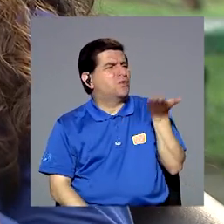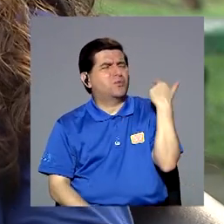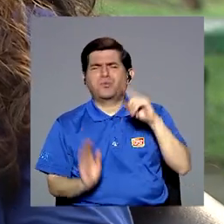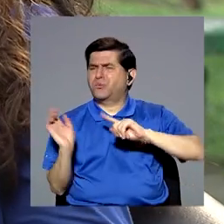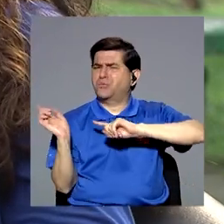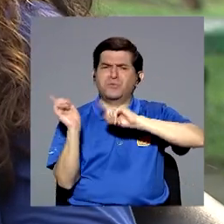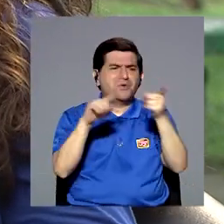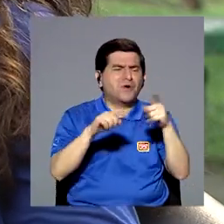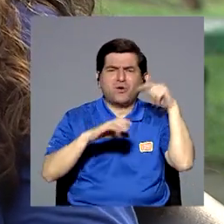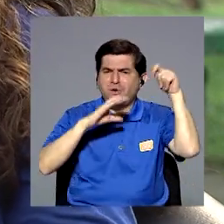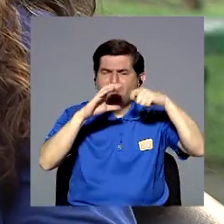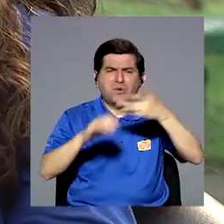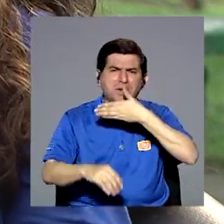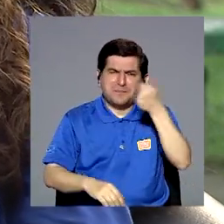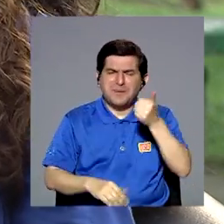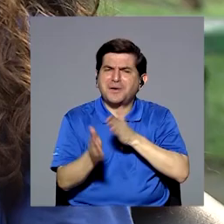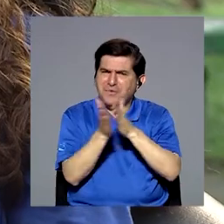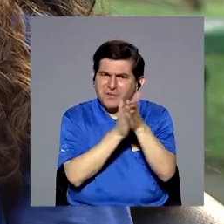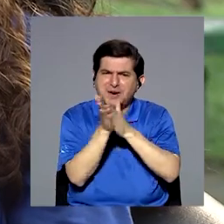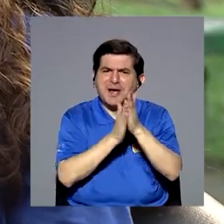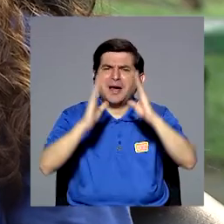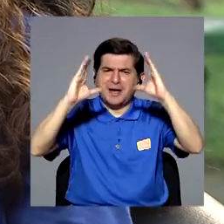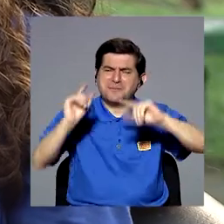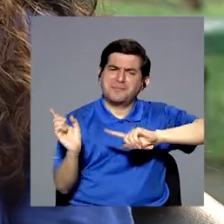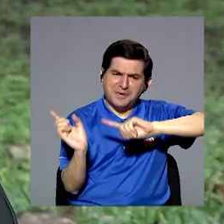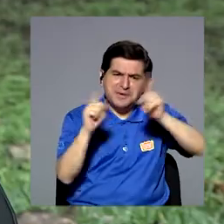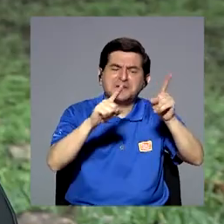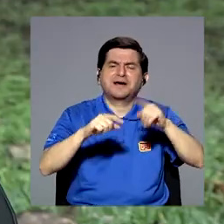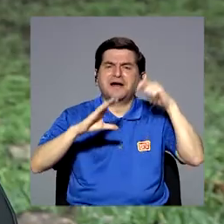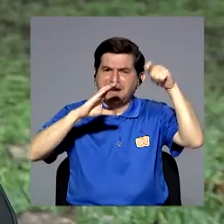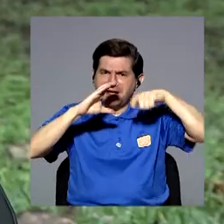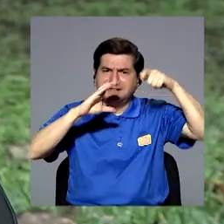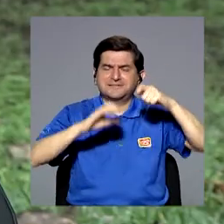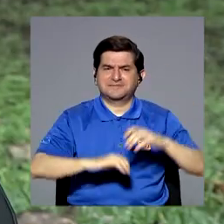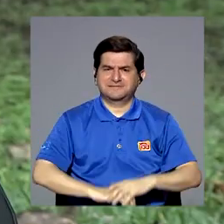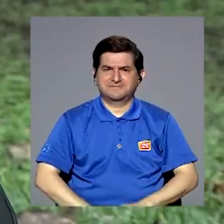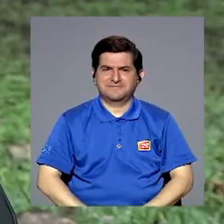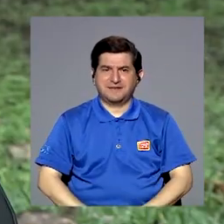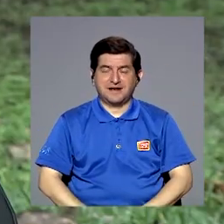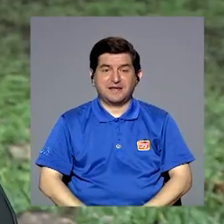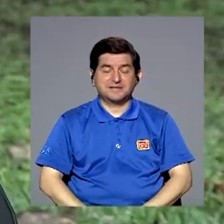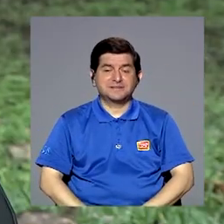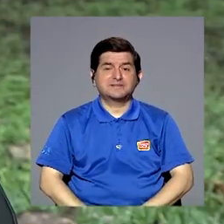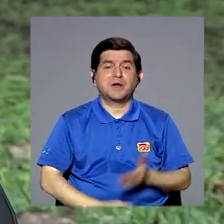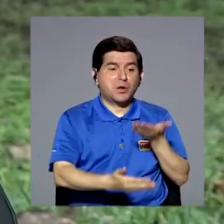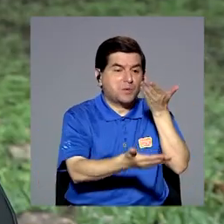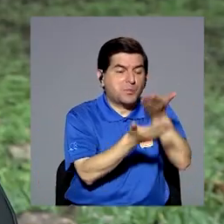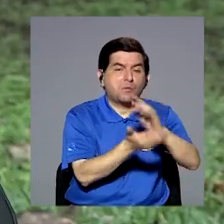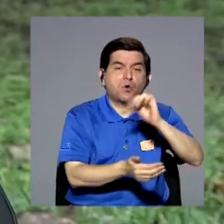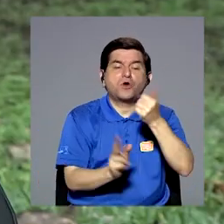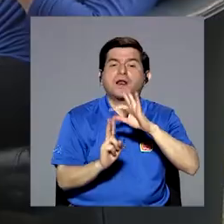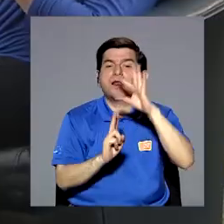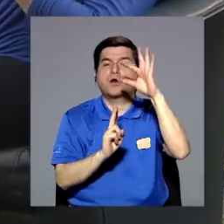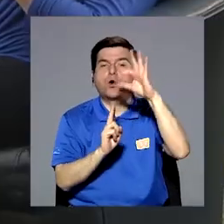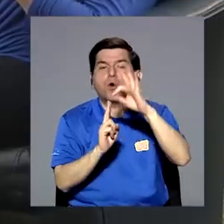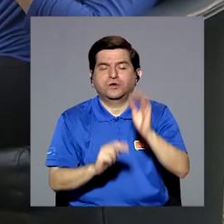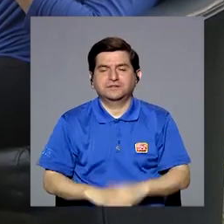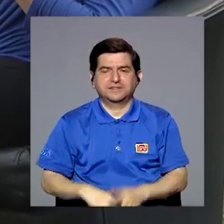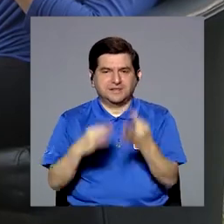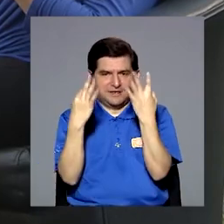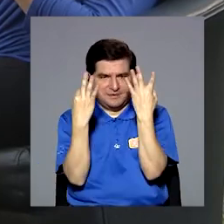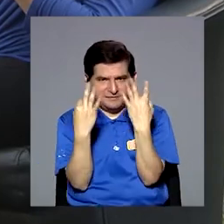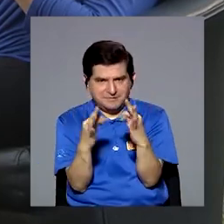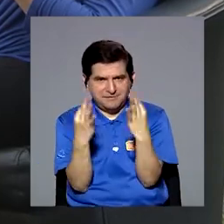Hace mucho no voy al cine, entonces ¿por qué no aprovechamos la tarde y vamos? Entonces proponer es brindar, proponer otras opciones